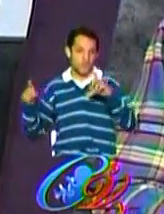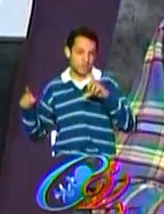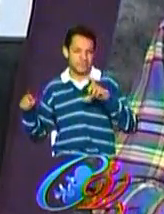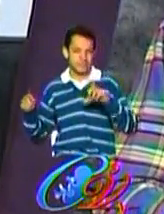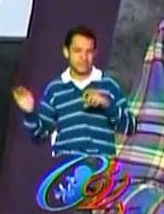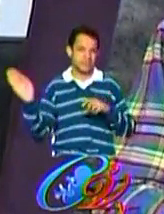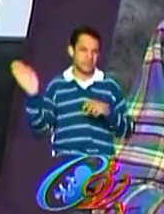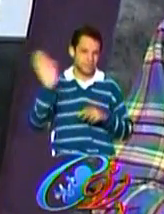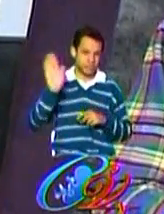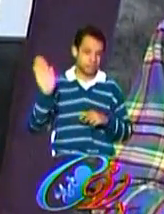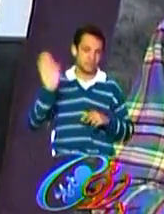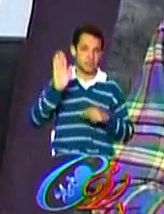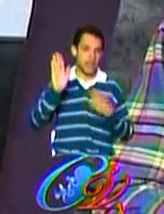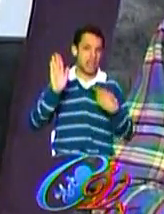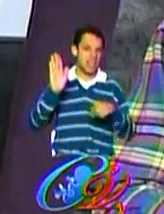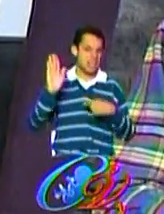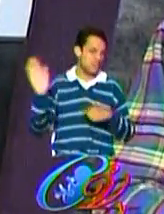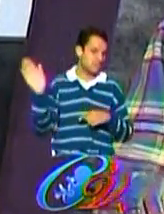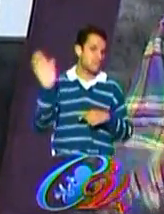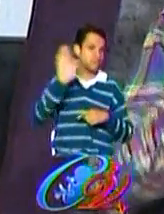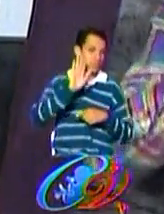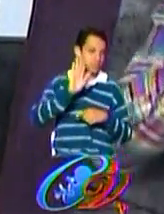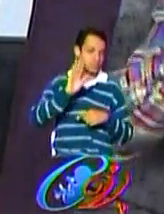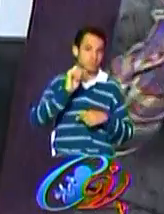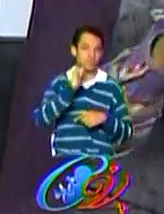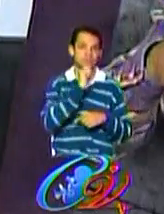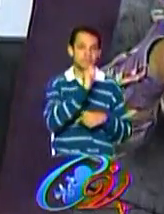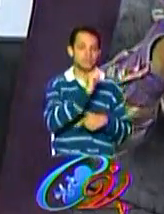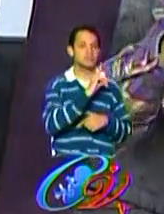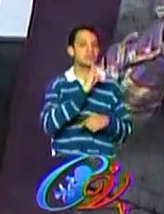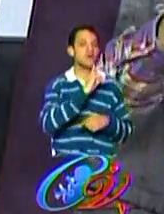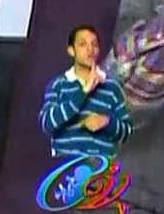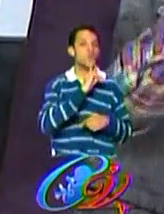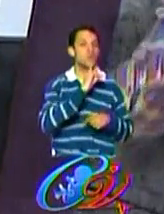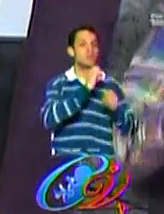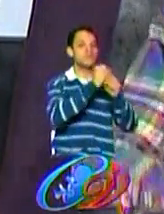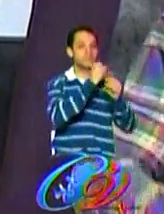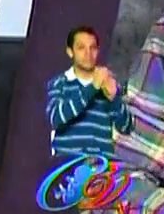se den cuenta qué es lo que Carolina está haciendo como